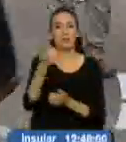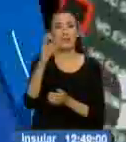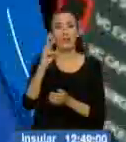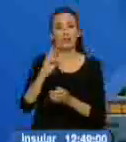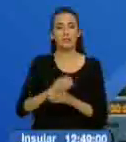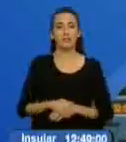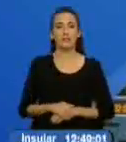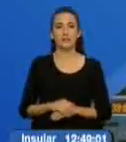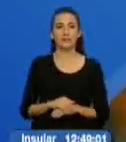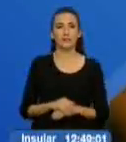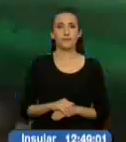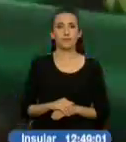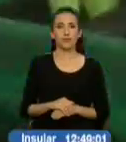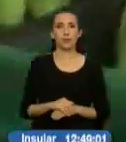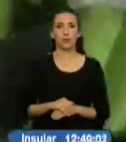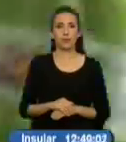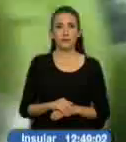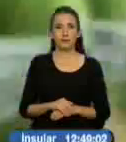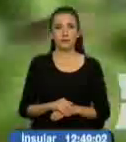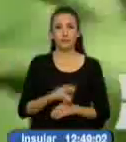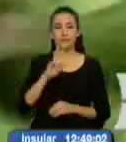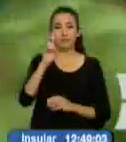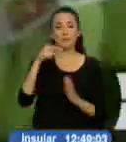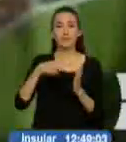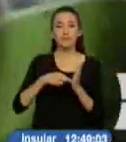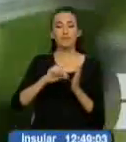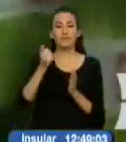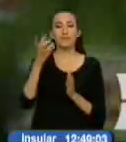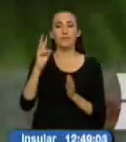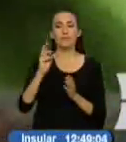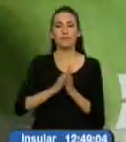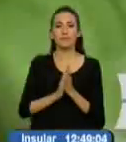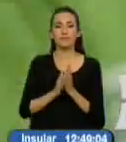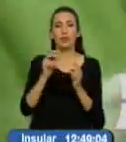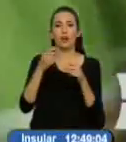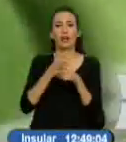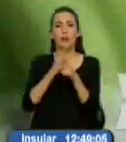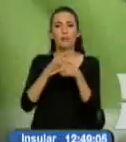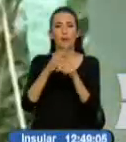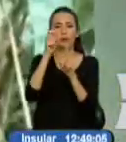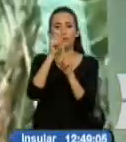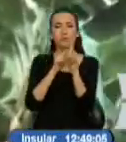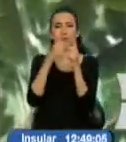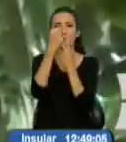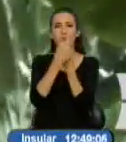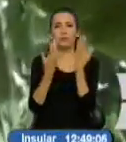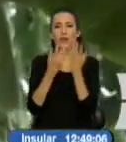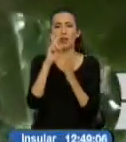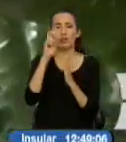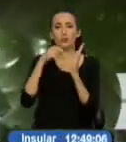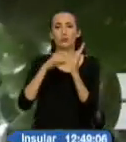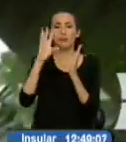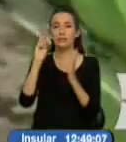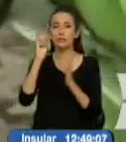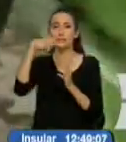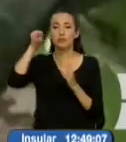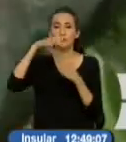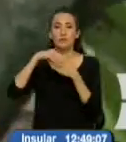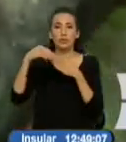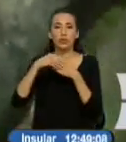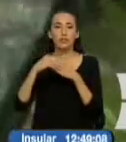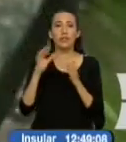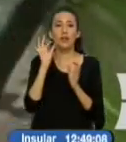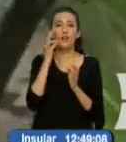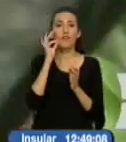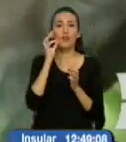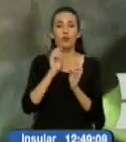16. En 2016, el sector bananero ecuatoriano exportó cerca de 2.600 millones de dólares. Ubica la fruta